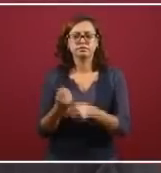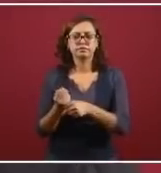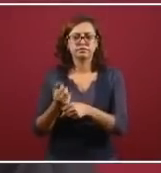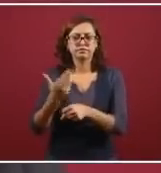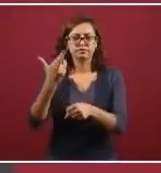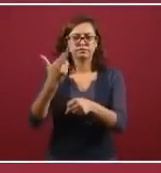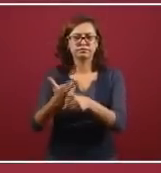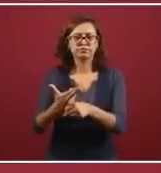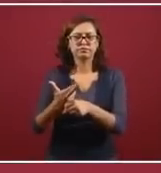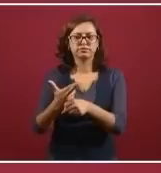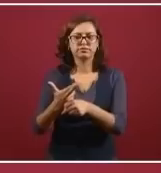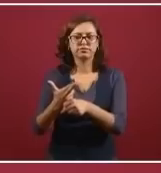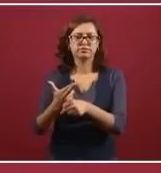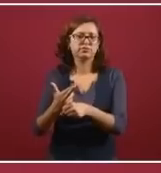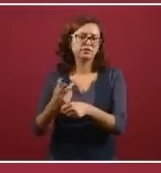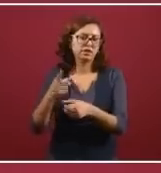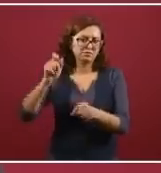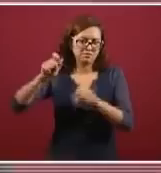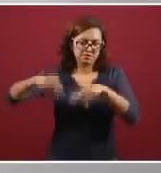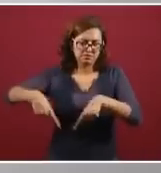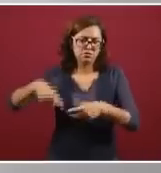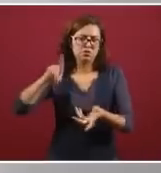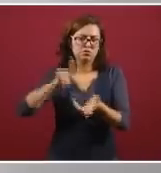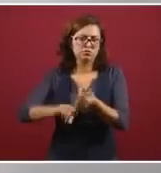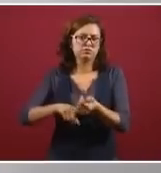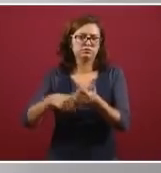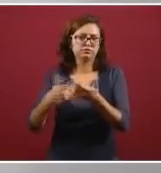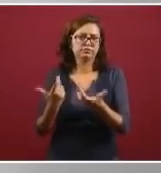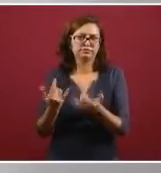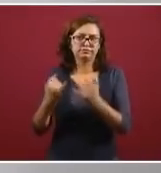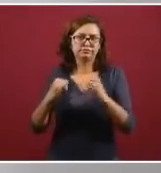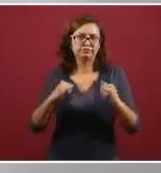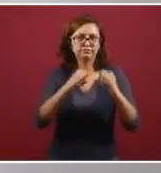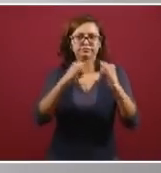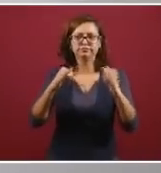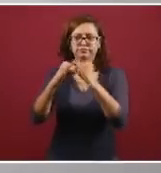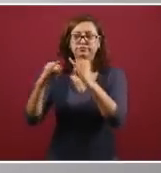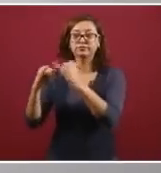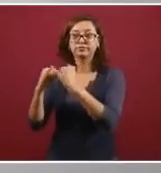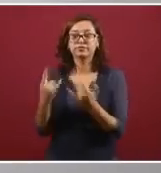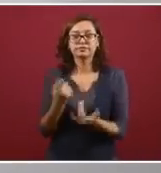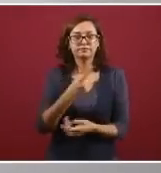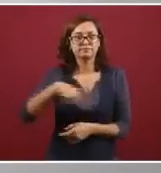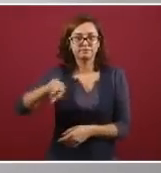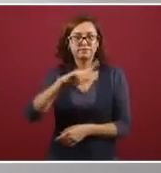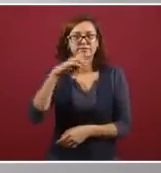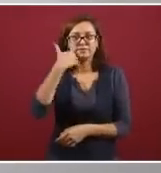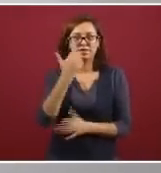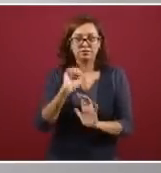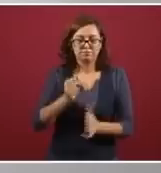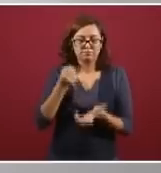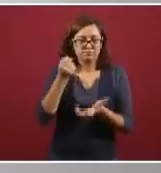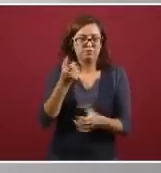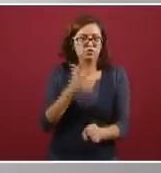secretarios del Ejecutivo, pues quieren tener presupuesto